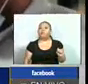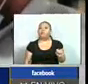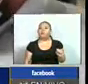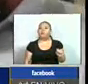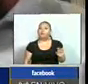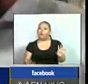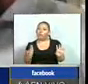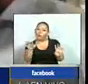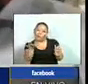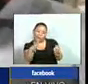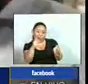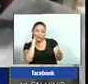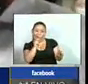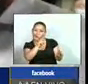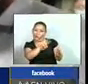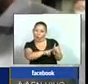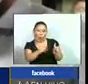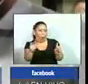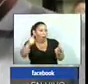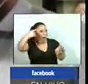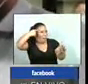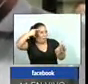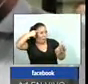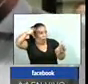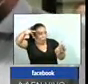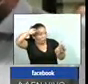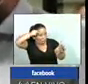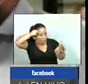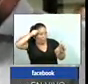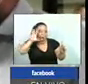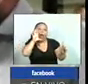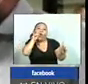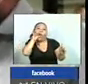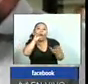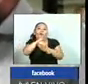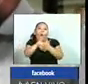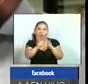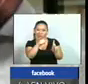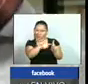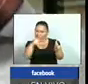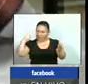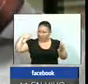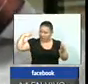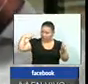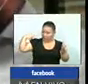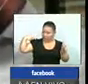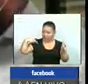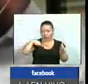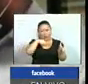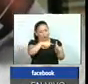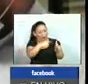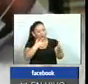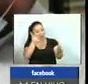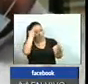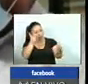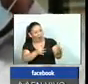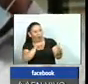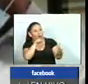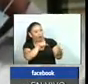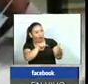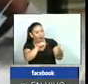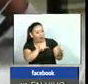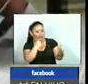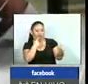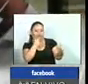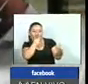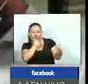es un poco falto, como decimos popularmente. Me parece que él no está, por